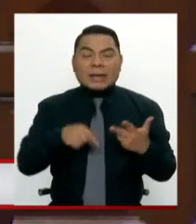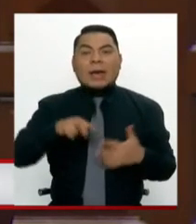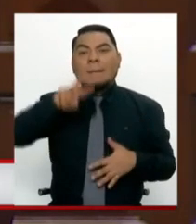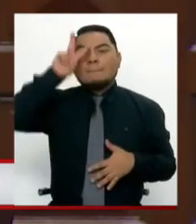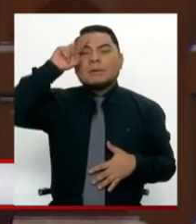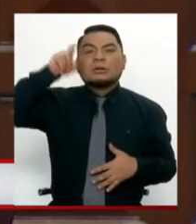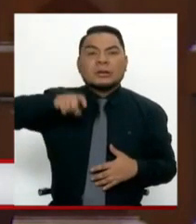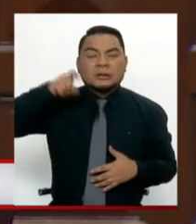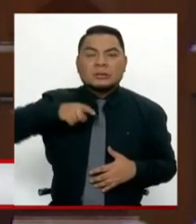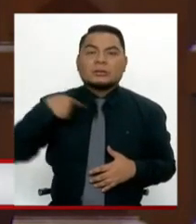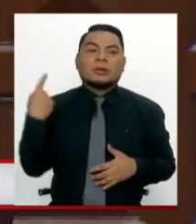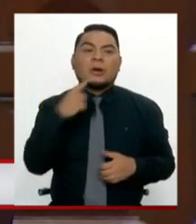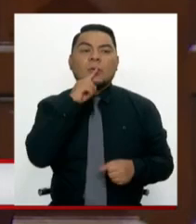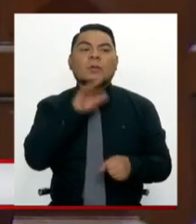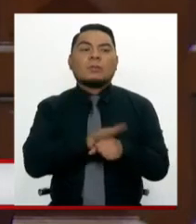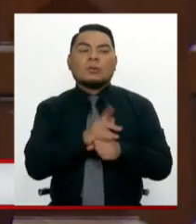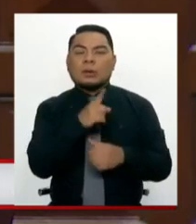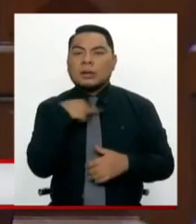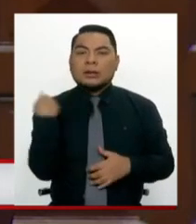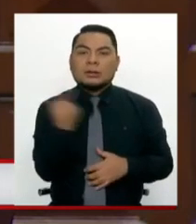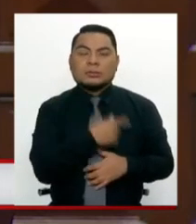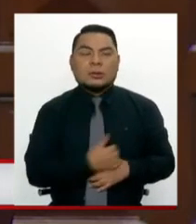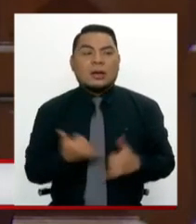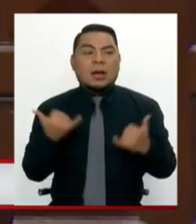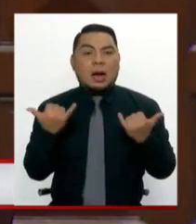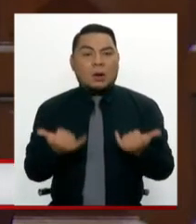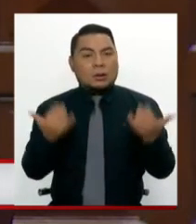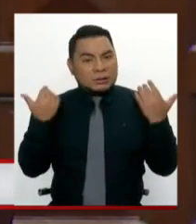y nos compromete a todos. Es hora,